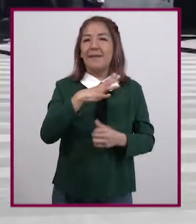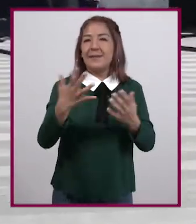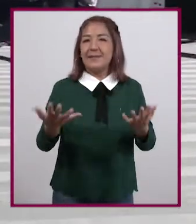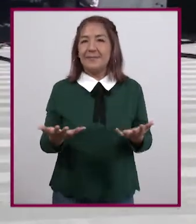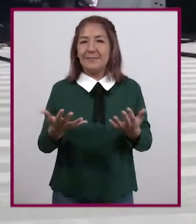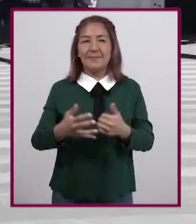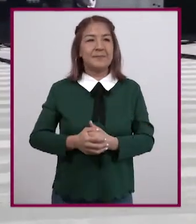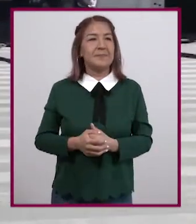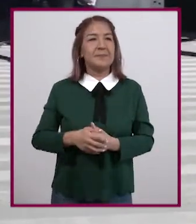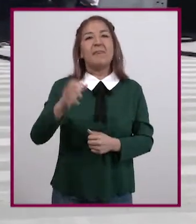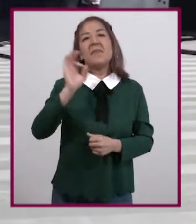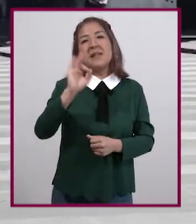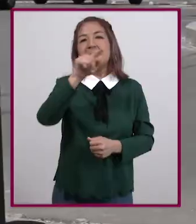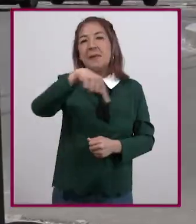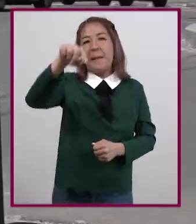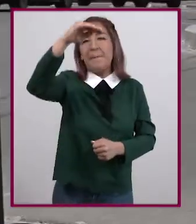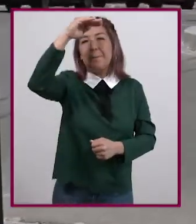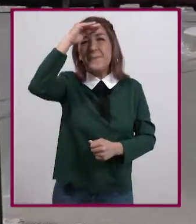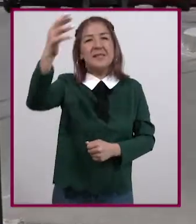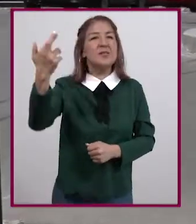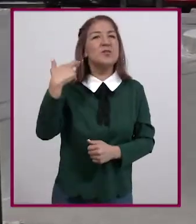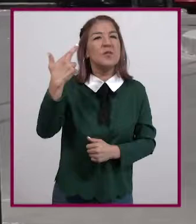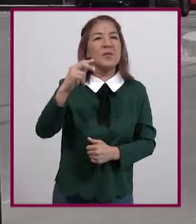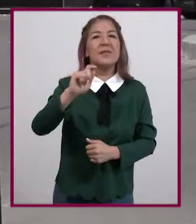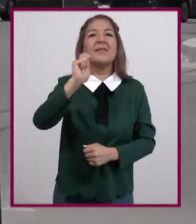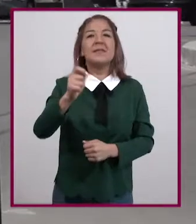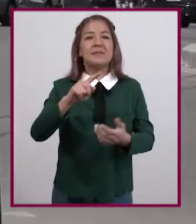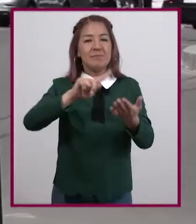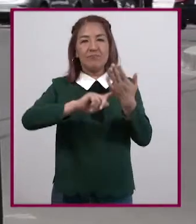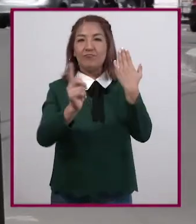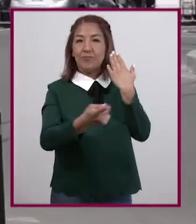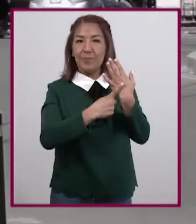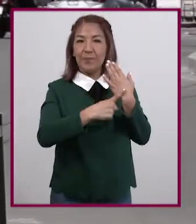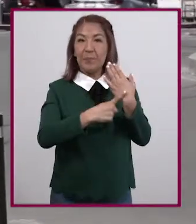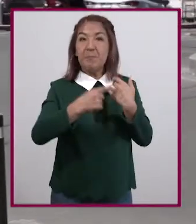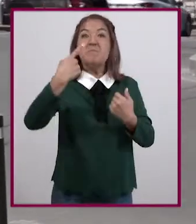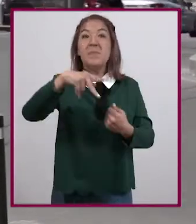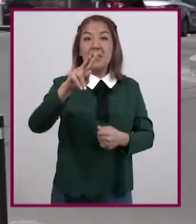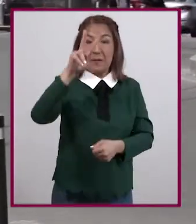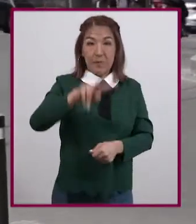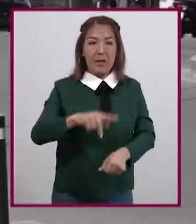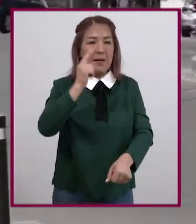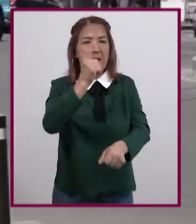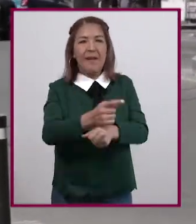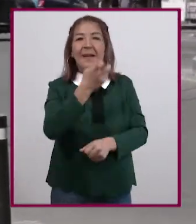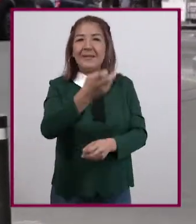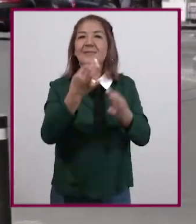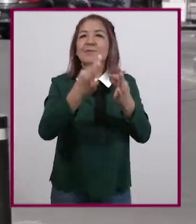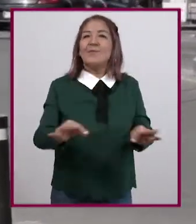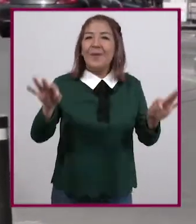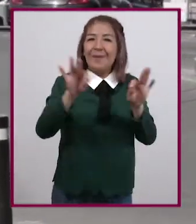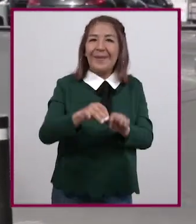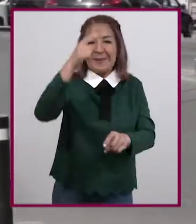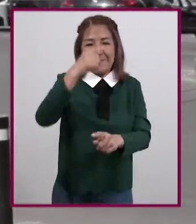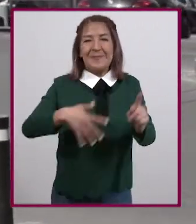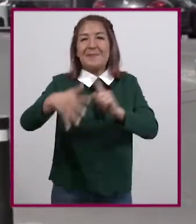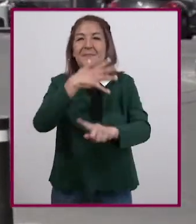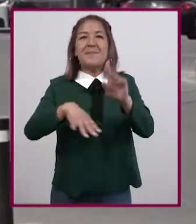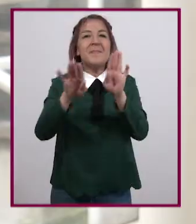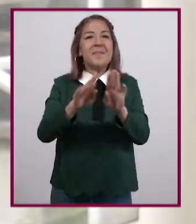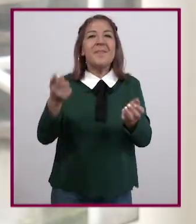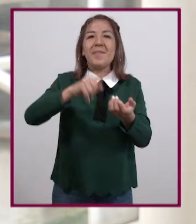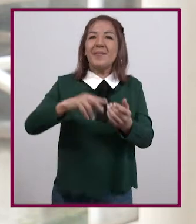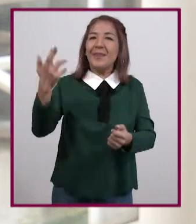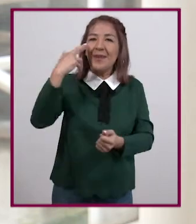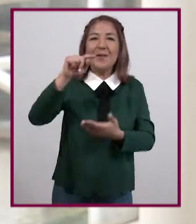tenemos o pensamos el sonido como algo de fondo, pero no nos damos cuenta de la importancia y la riqueza que hay dentro